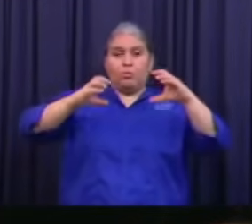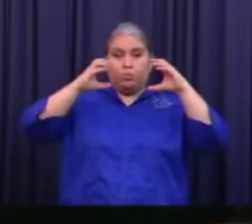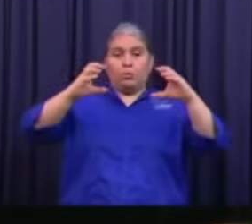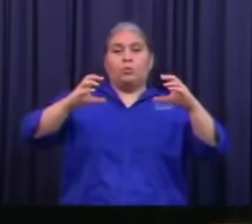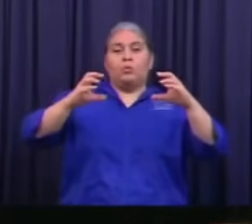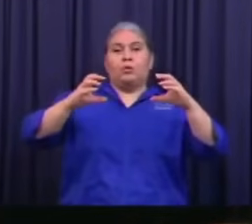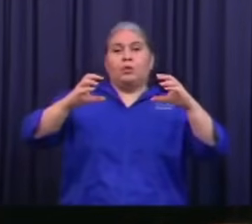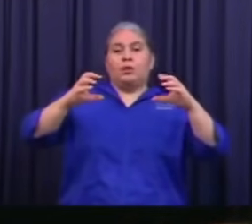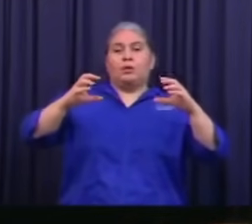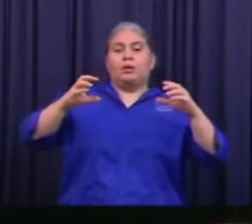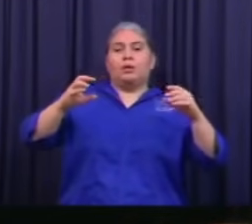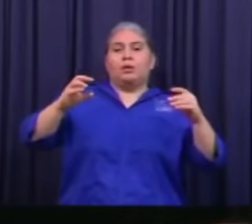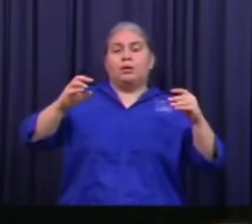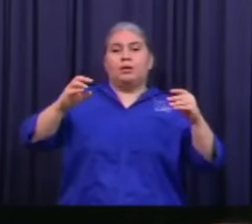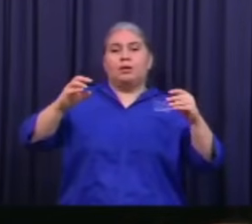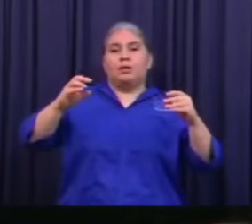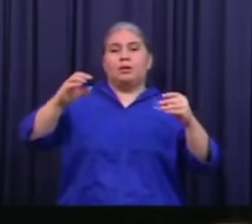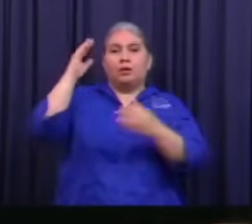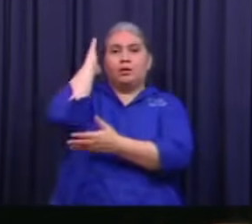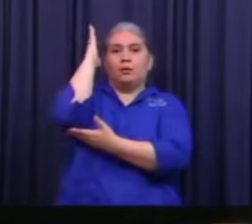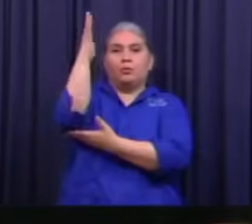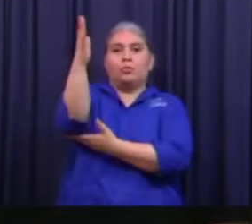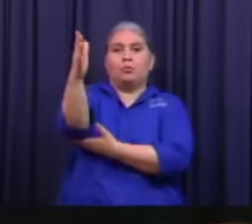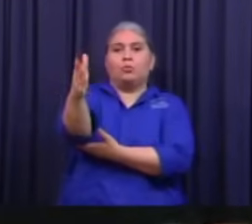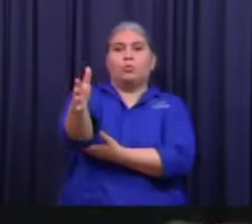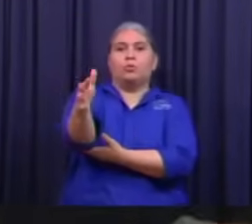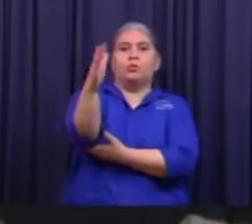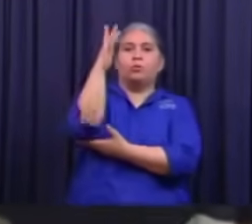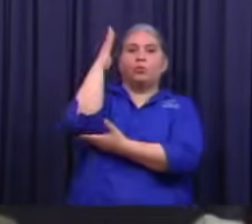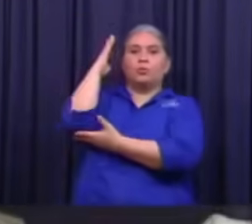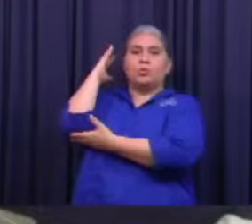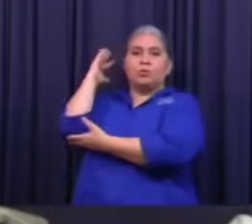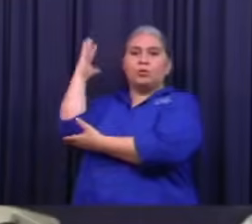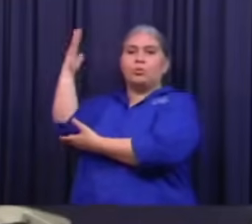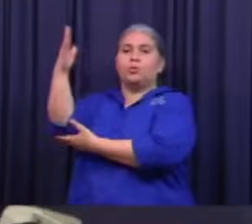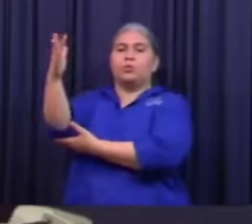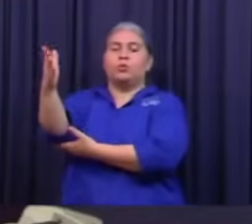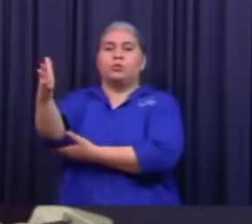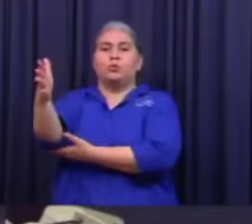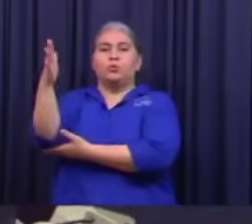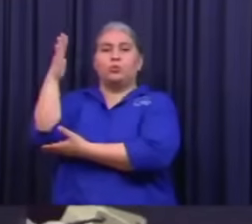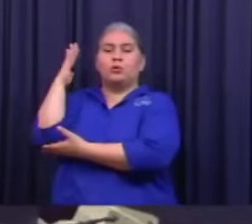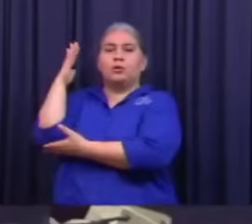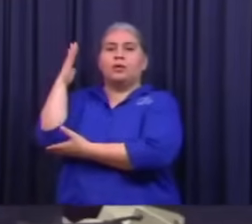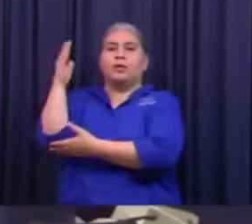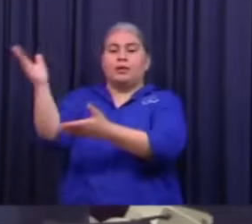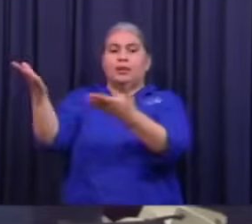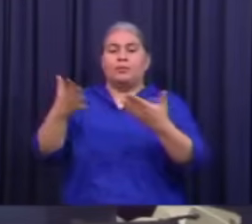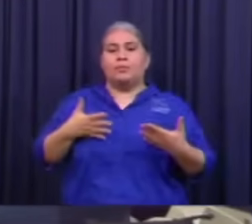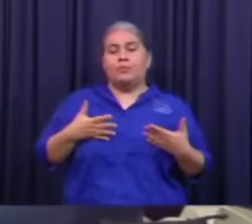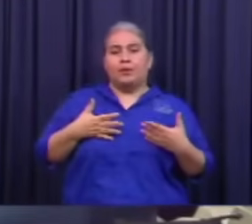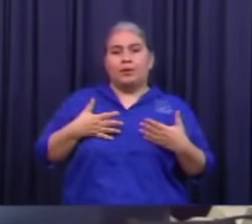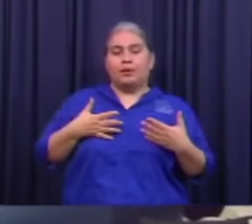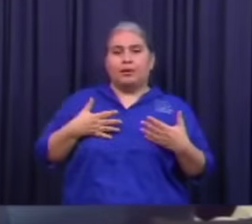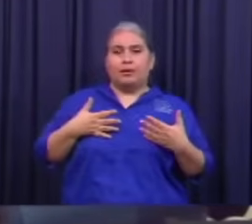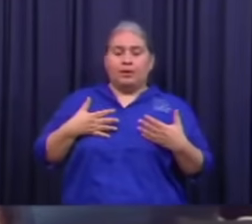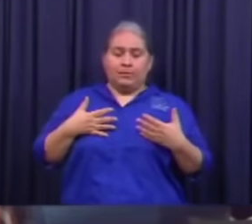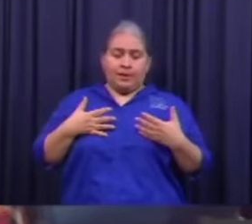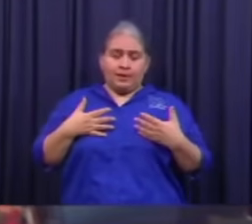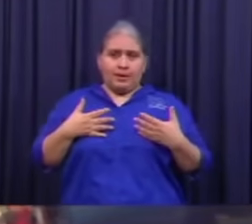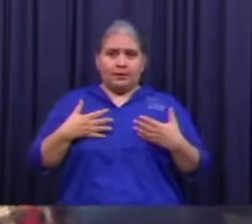toda clase de madera para restaurar la casa de mi padre y entonces el rey tráiganme